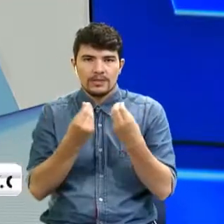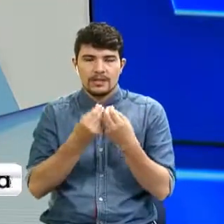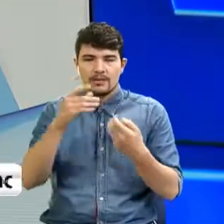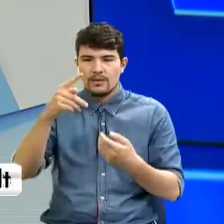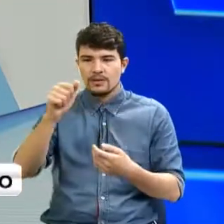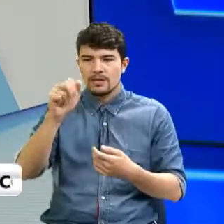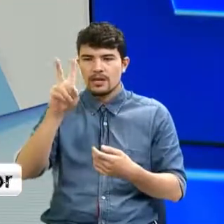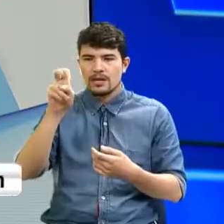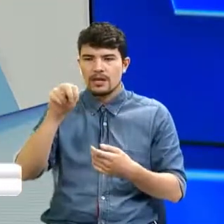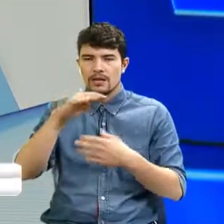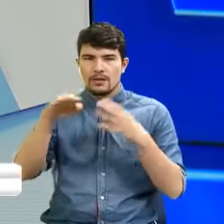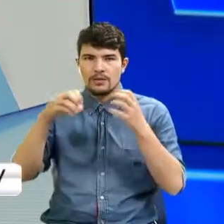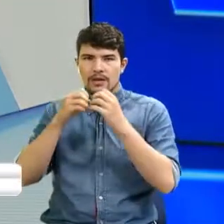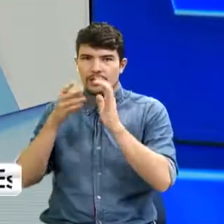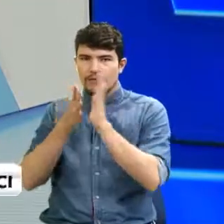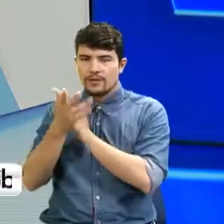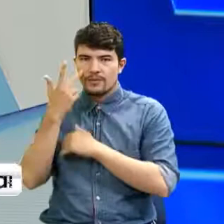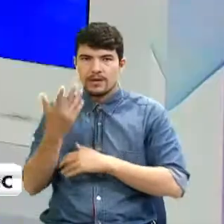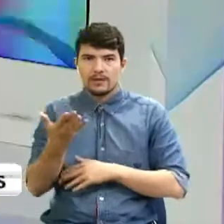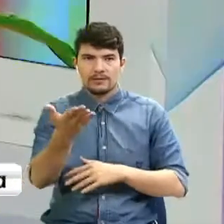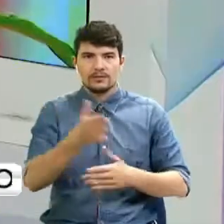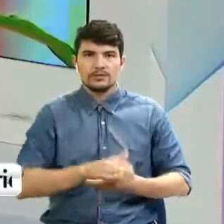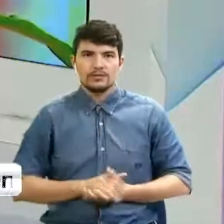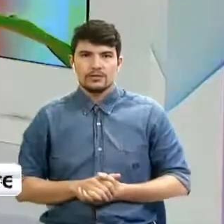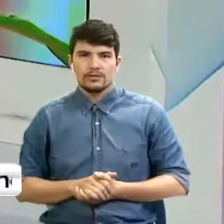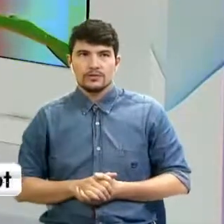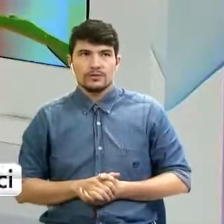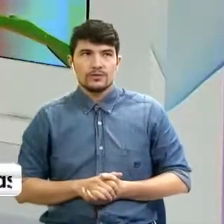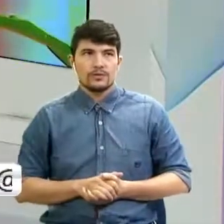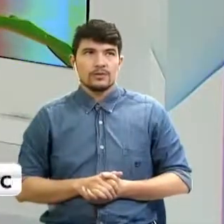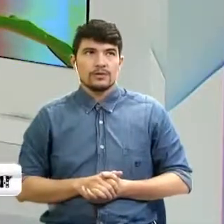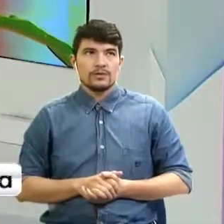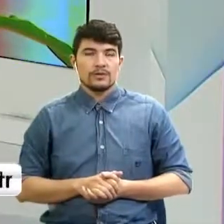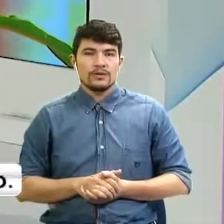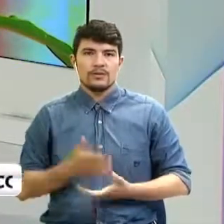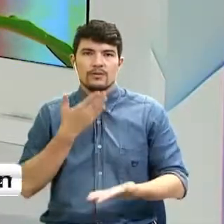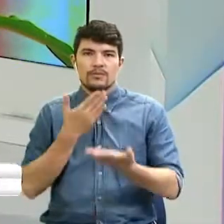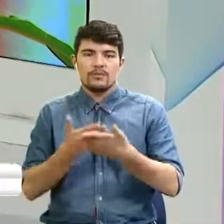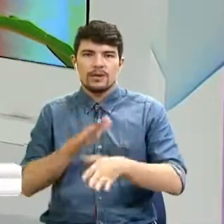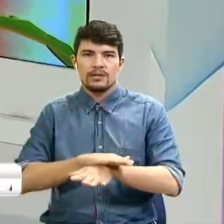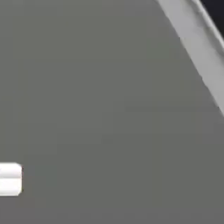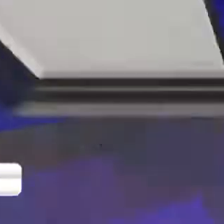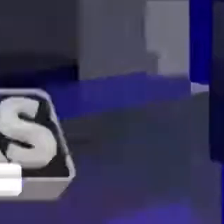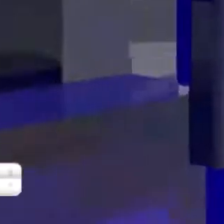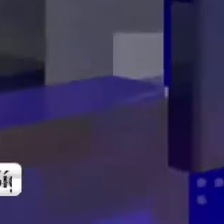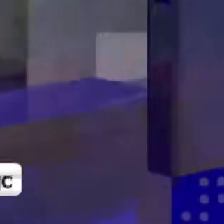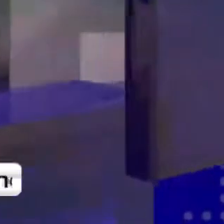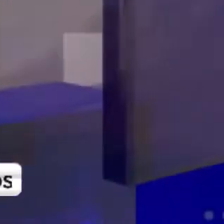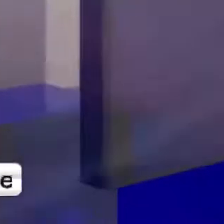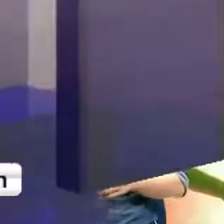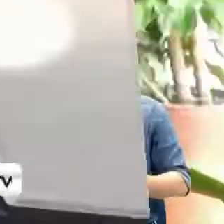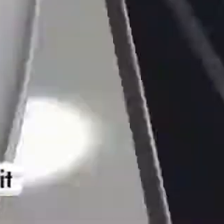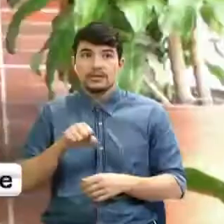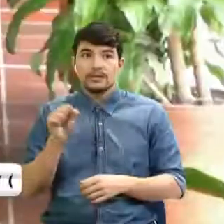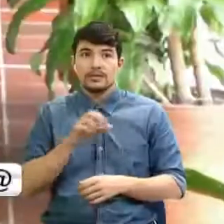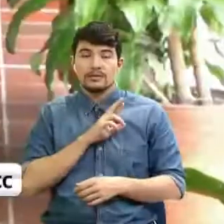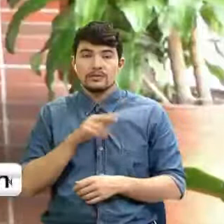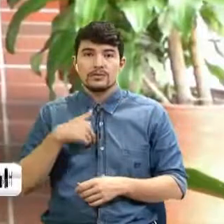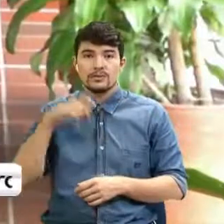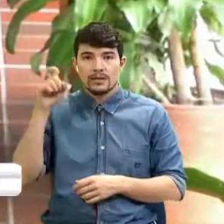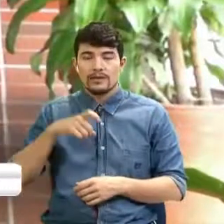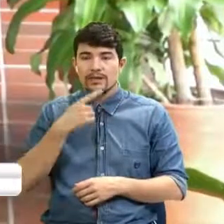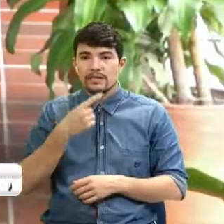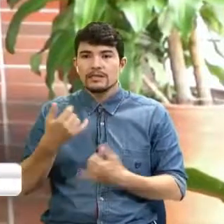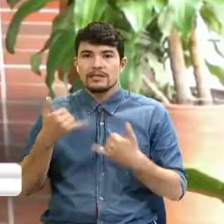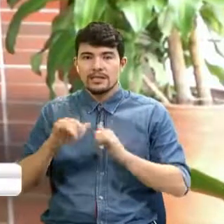karen sánchez nos entrega más detalles karen buenas tardes muy buenas tardes mariángel y televidentes pues hay que decir que aunque ya se confirmó la